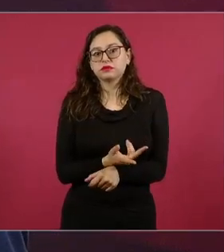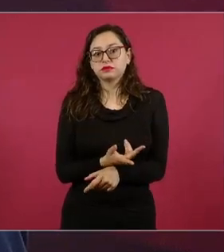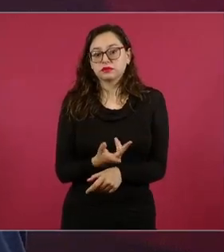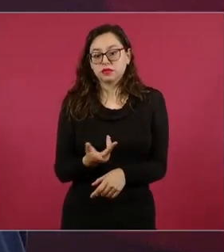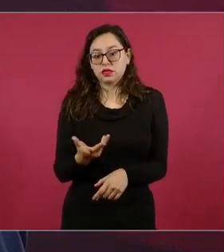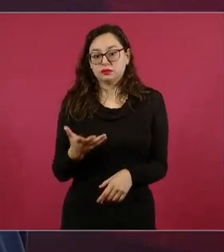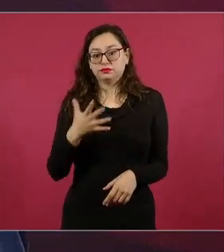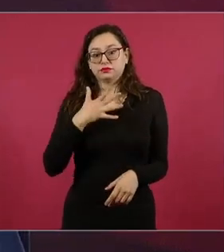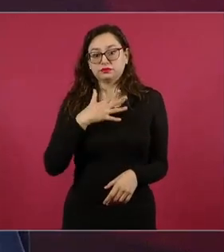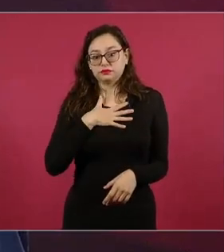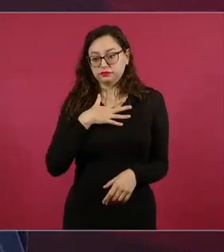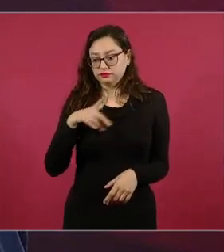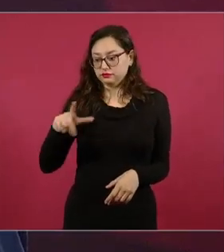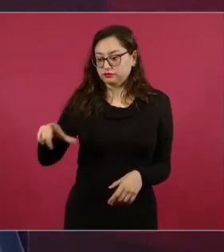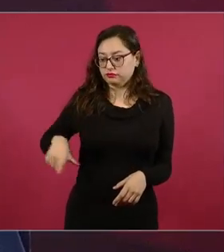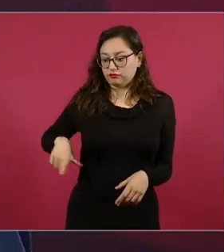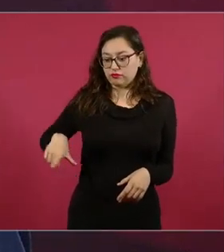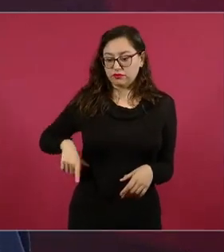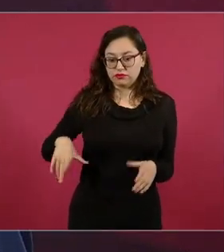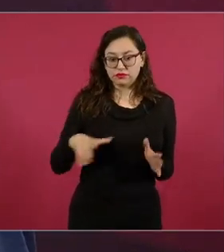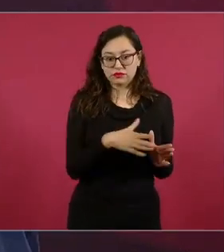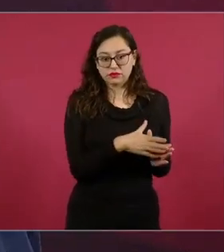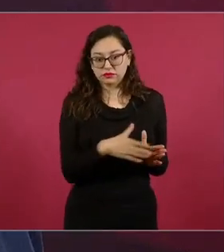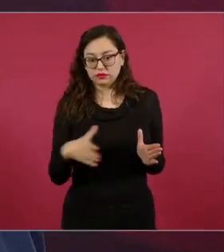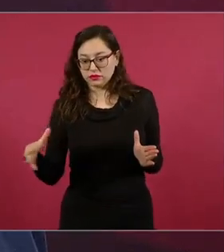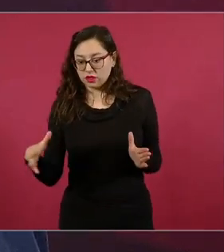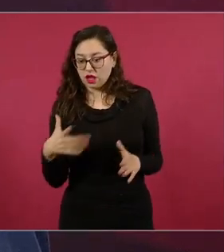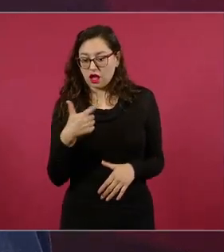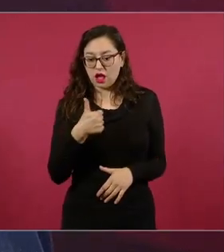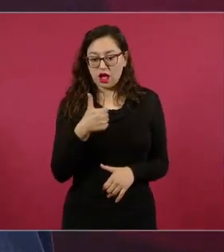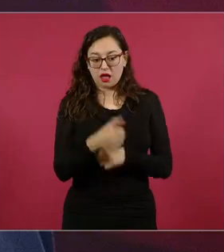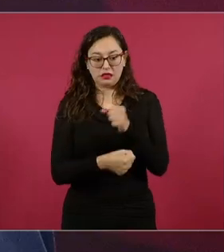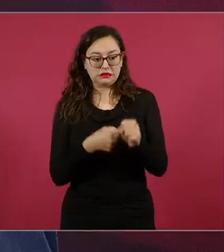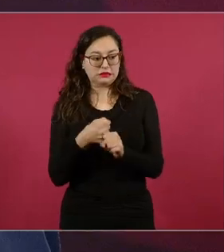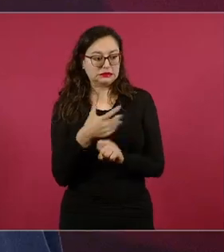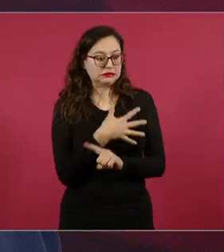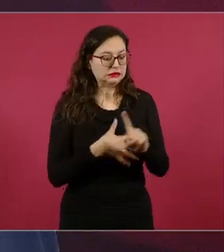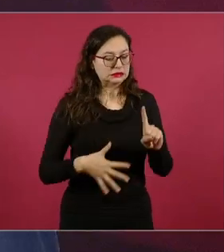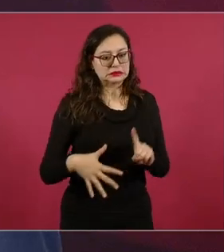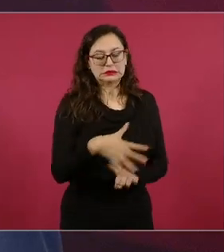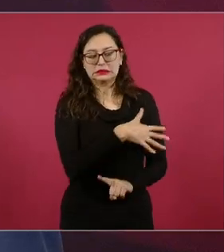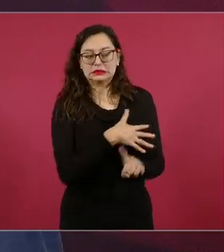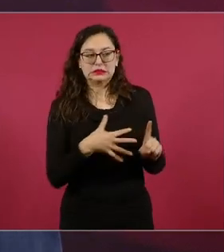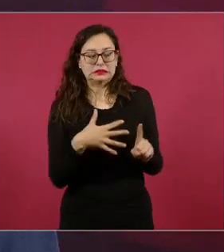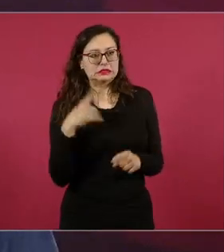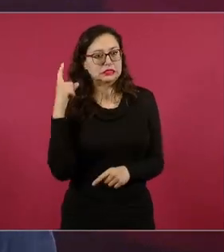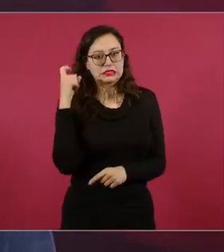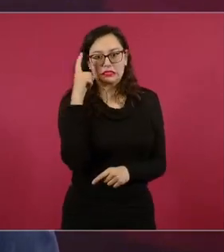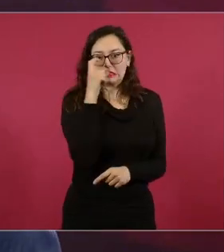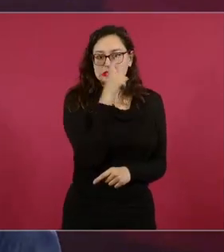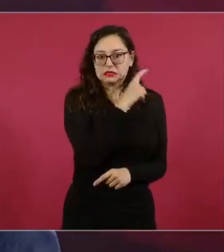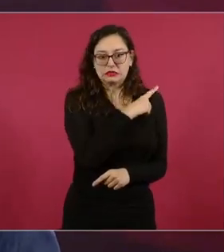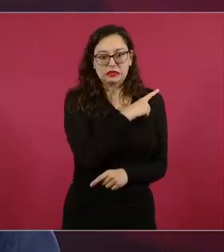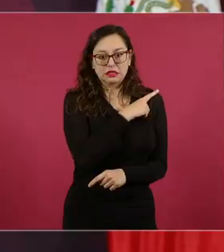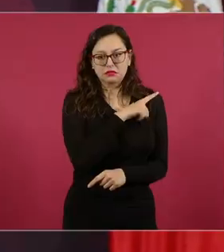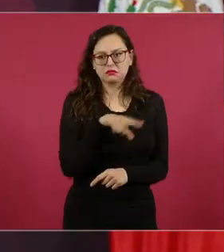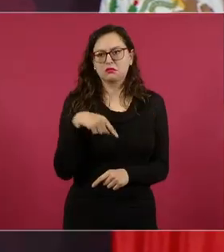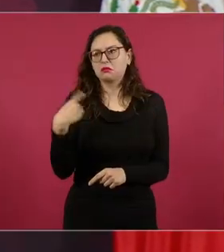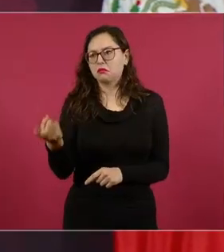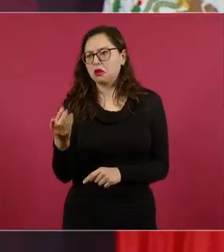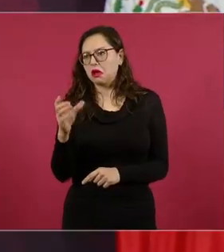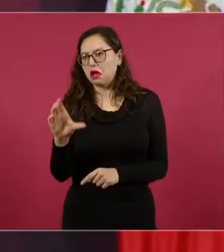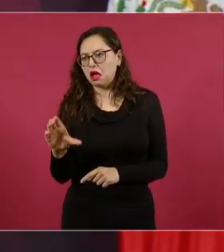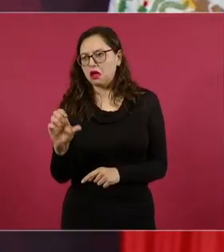una realidad distinta, yo diría compleja, porque fue sentar las bases de la